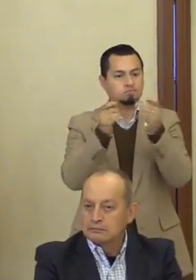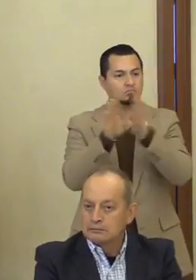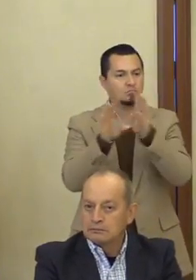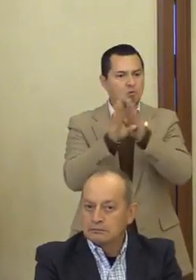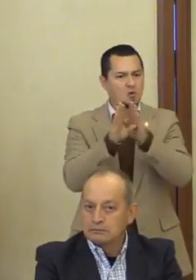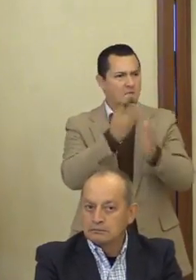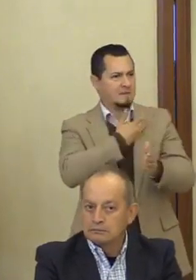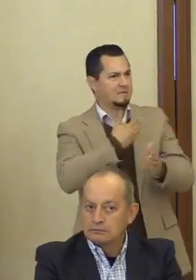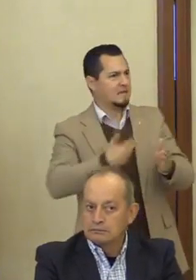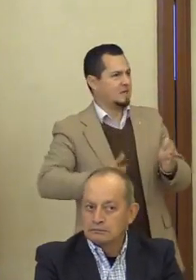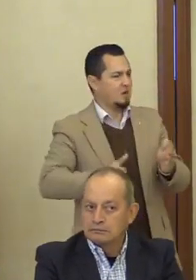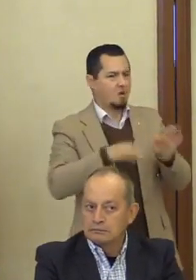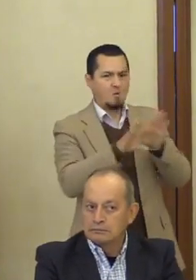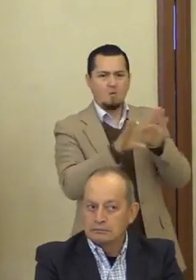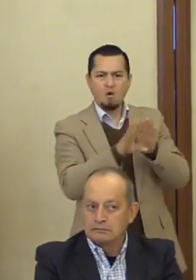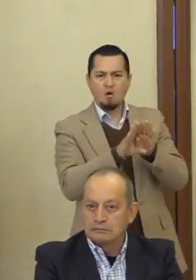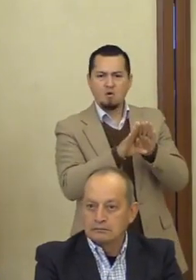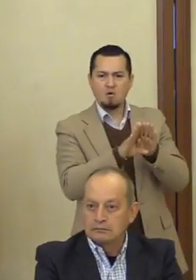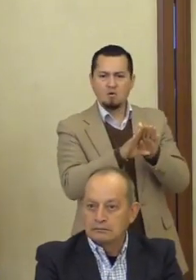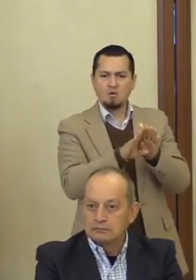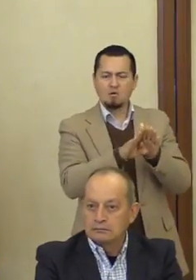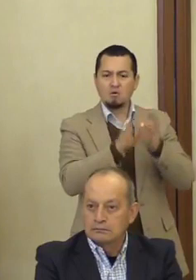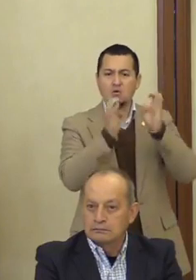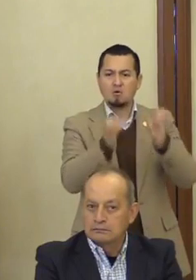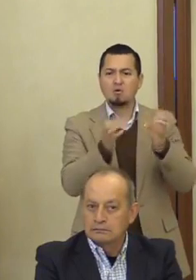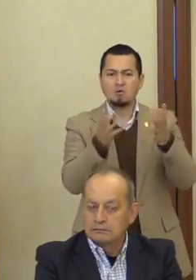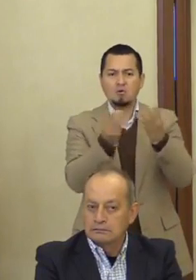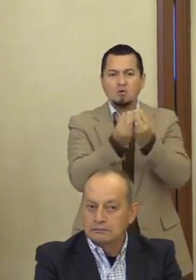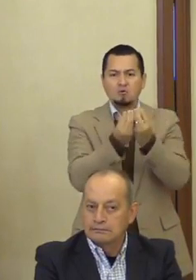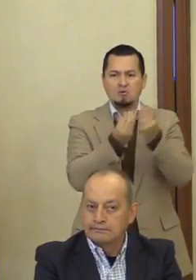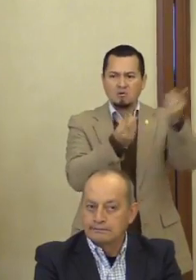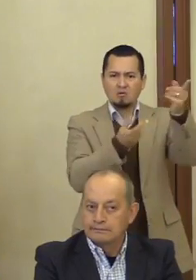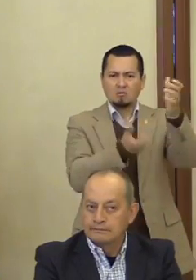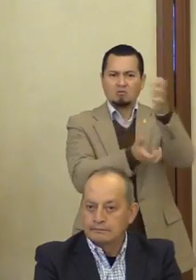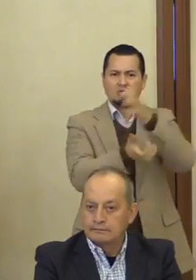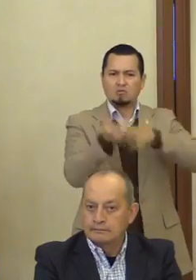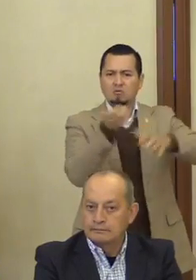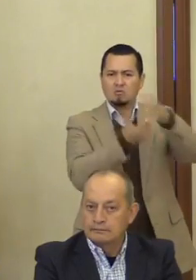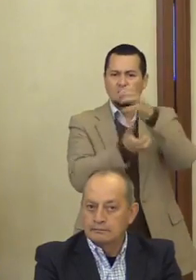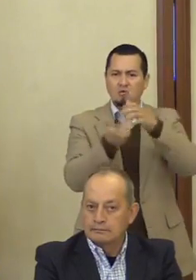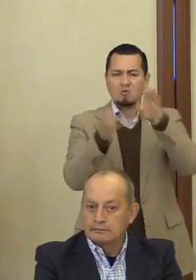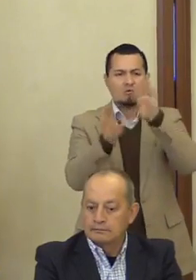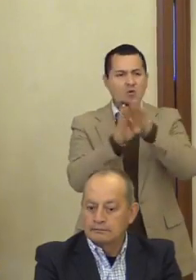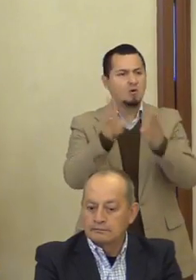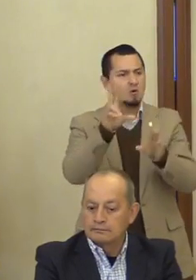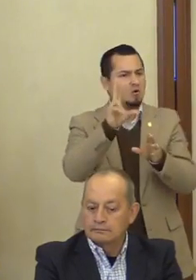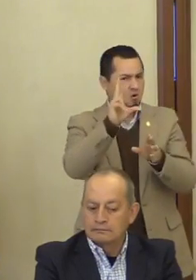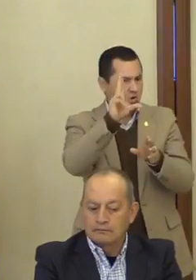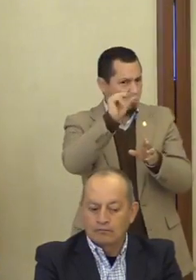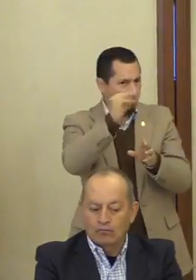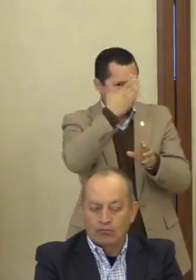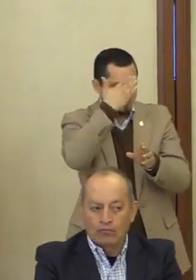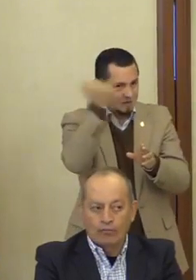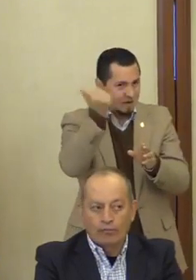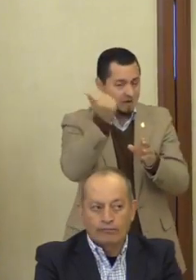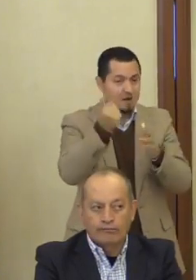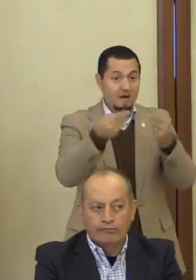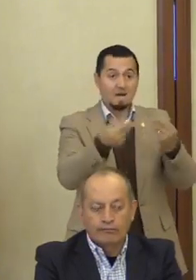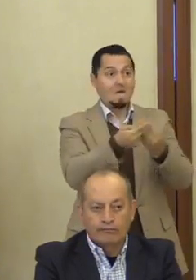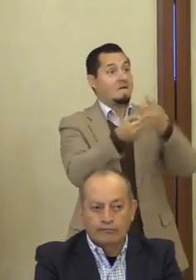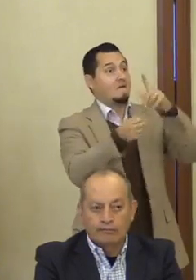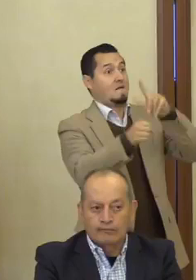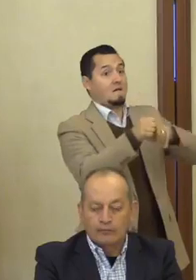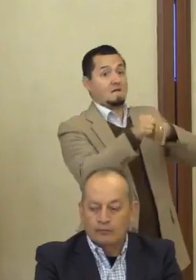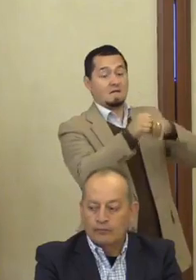el presidente no va a estar enredado en esos temas cuando el presidente no tiene, porque el Sistema Nacional